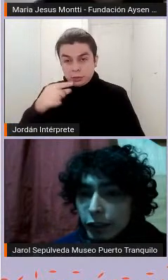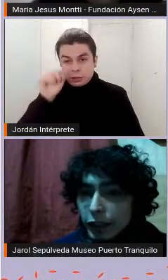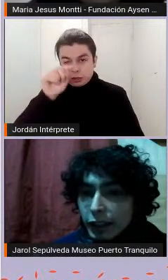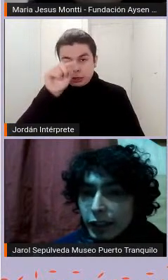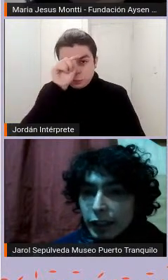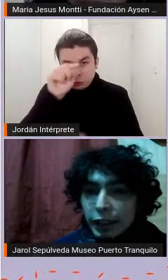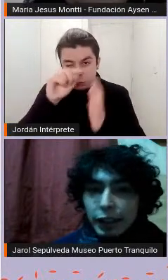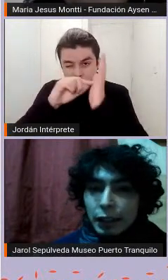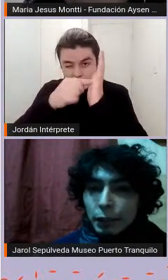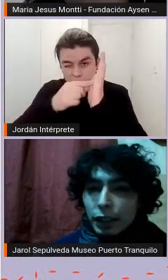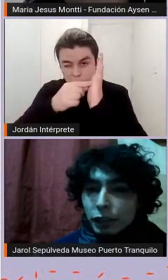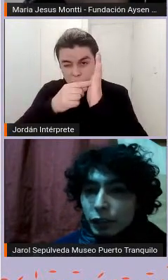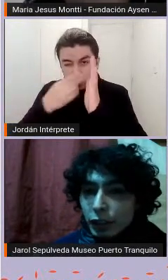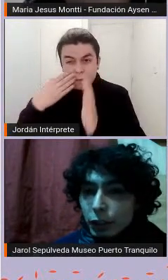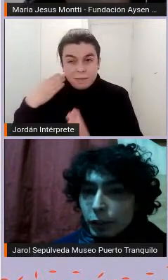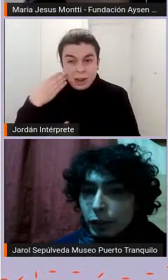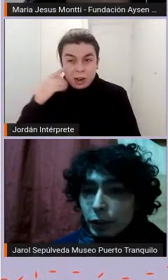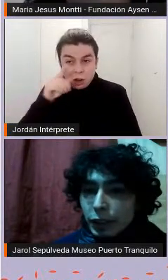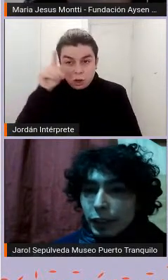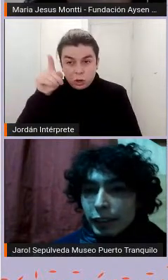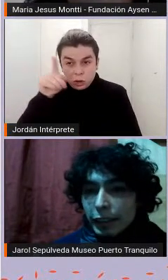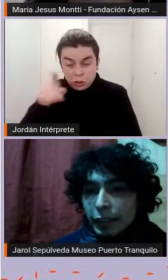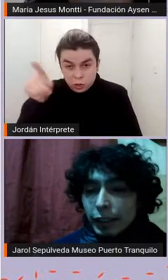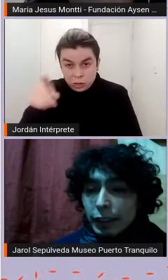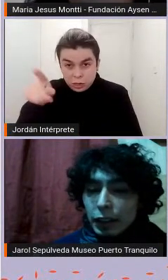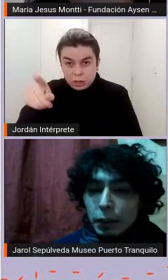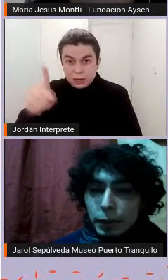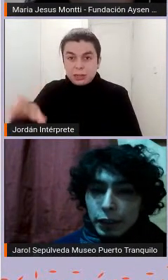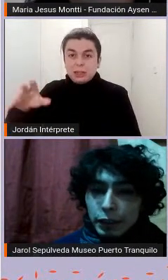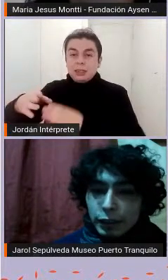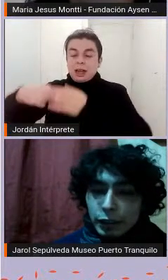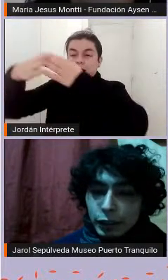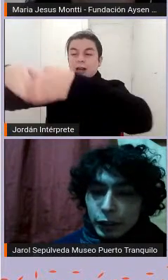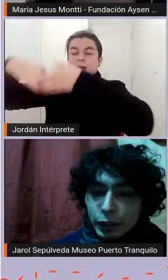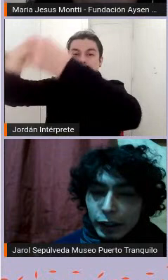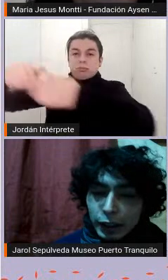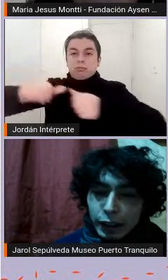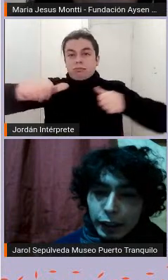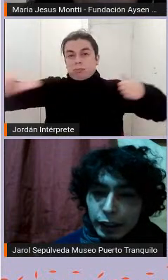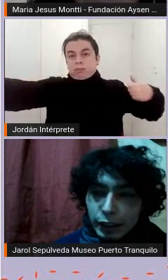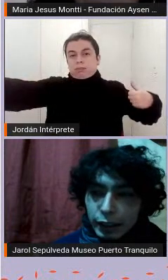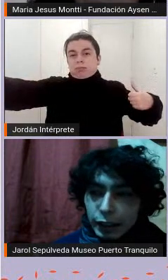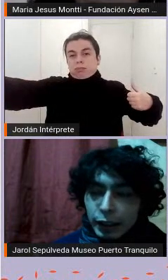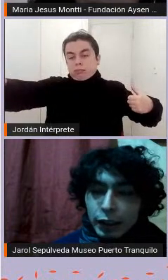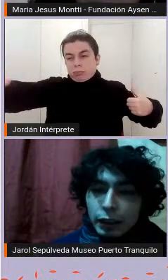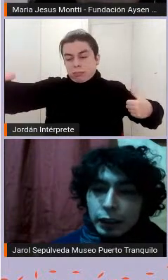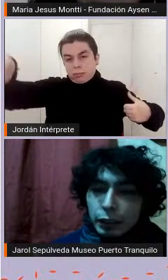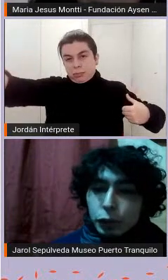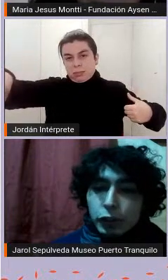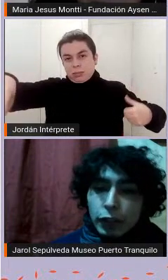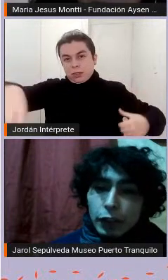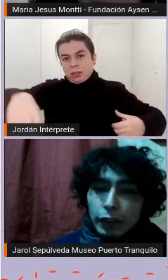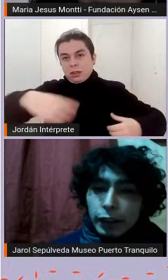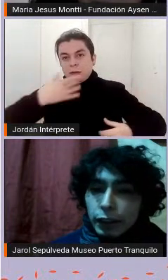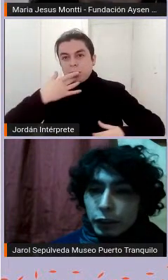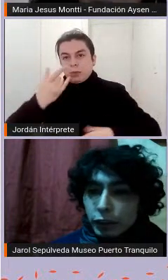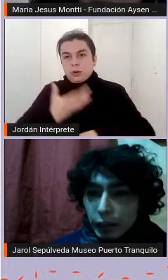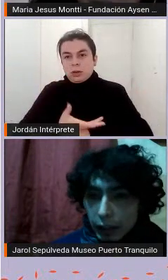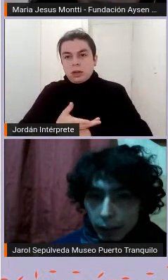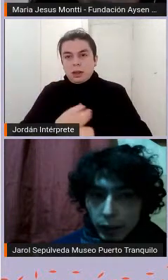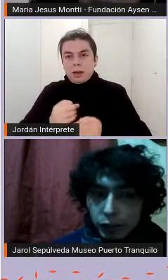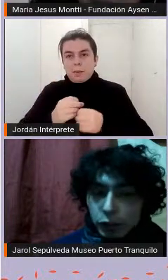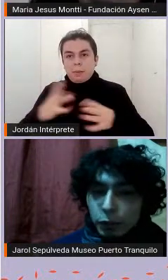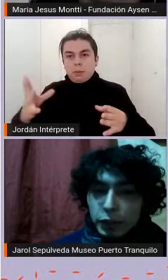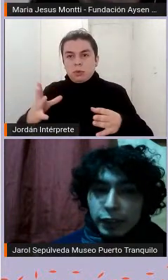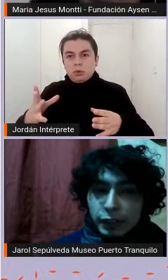blanco la embarcación del Copa Sur Austral, y está tan lejos porque este sector tiene muchos bancos de arena, entonces